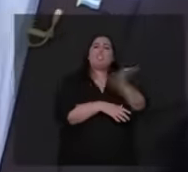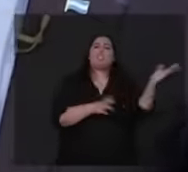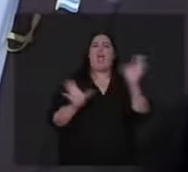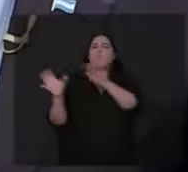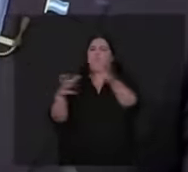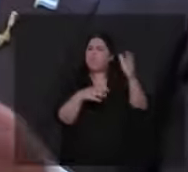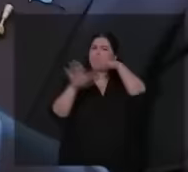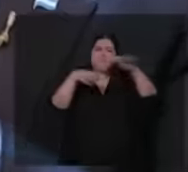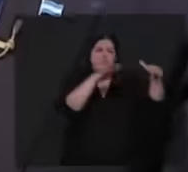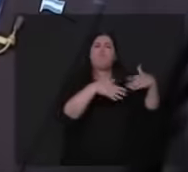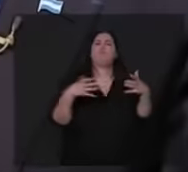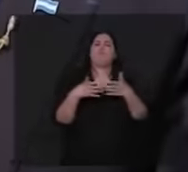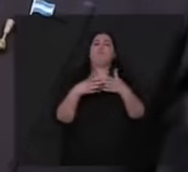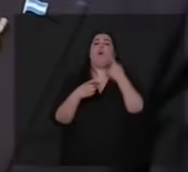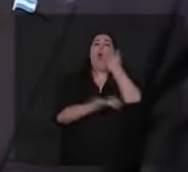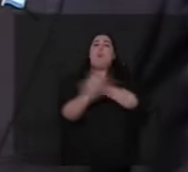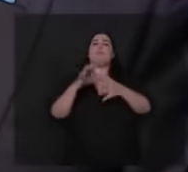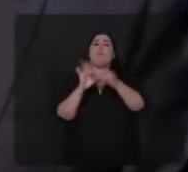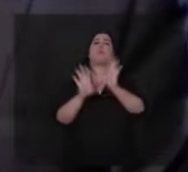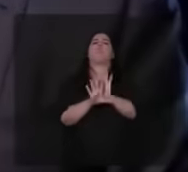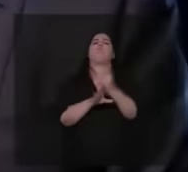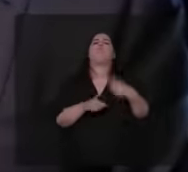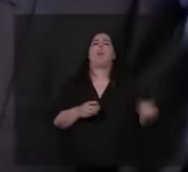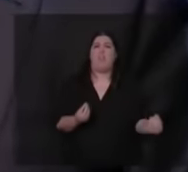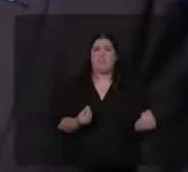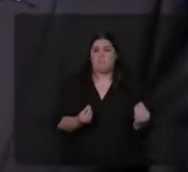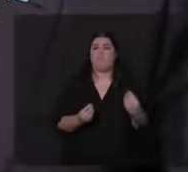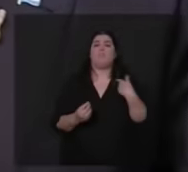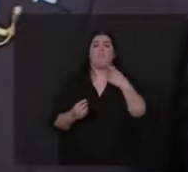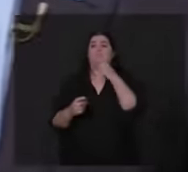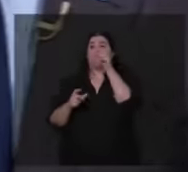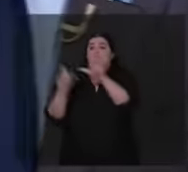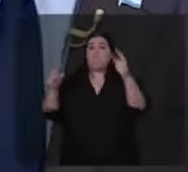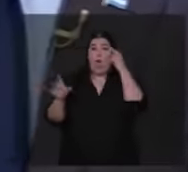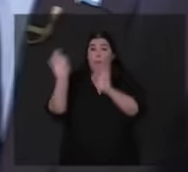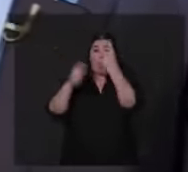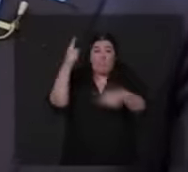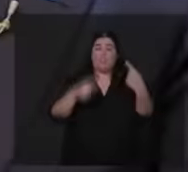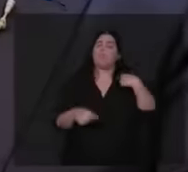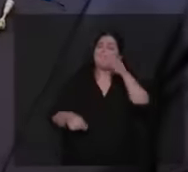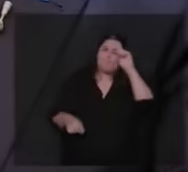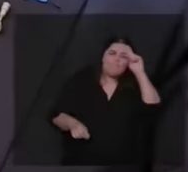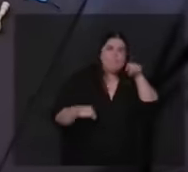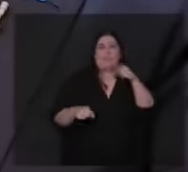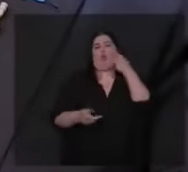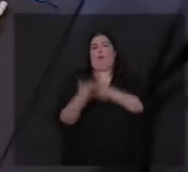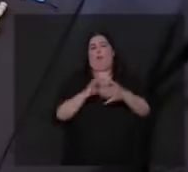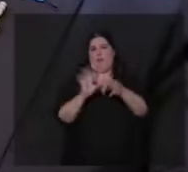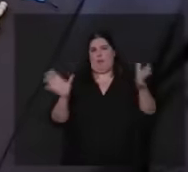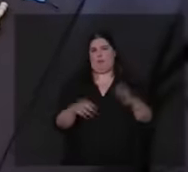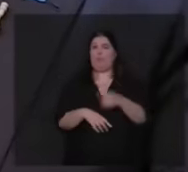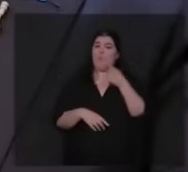la convivencia democrática supone, entre otras cosas, el respeto al que piensa distinto. Es interesante que hables de